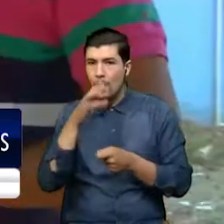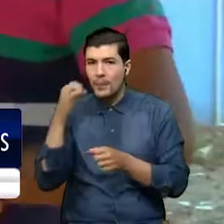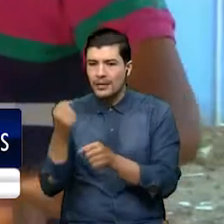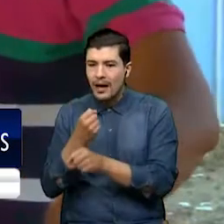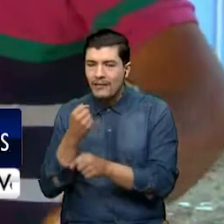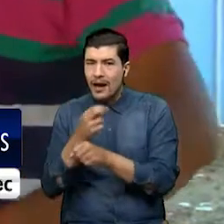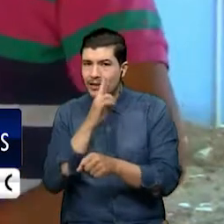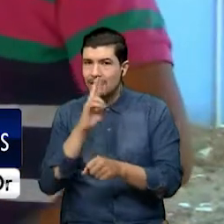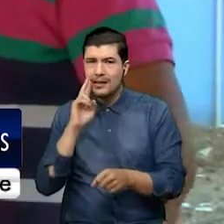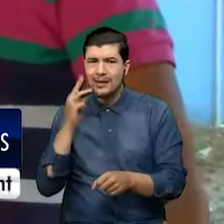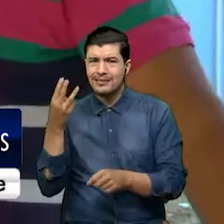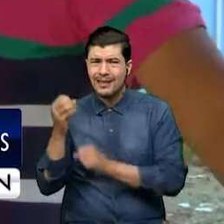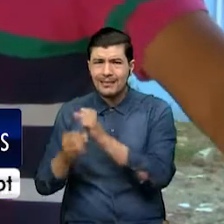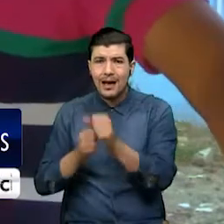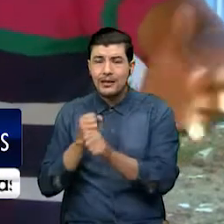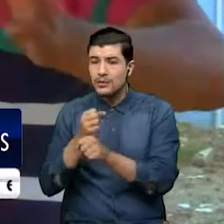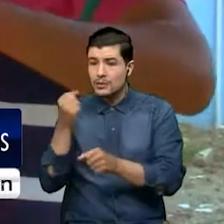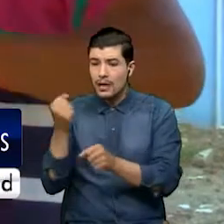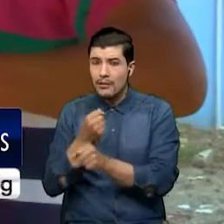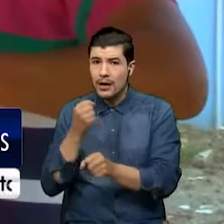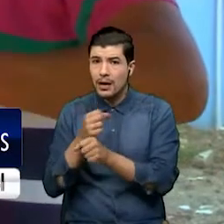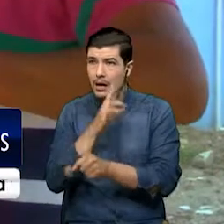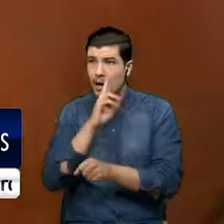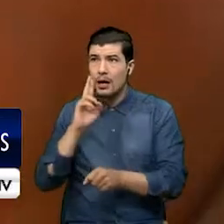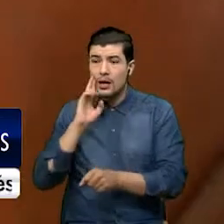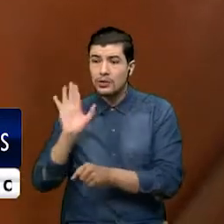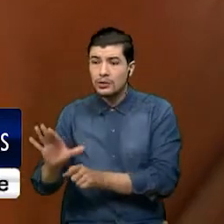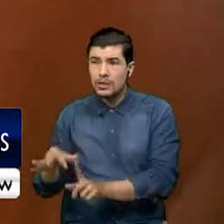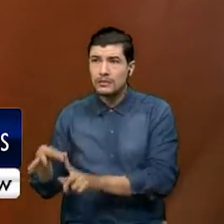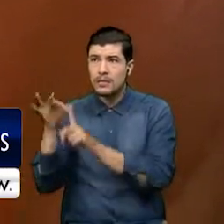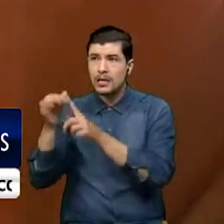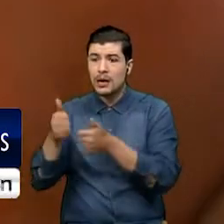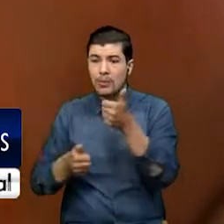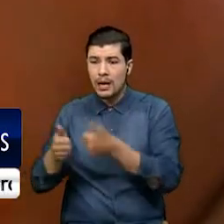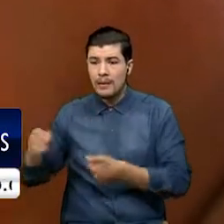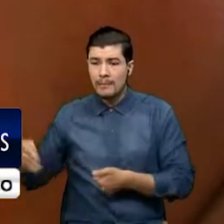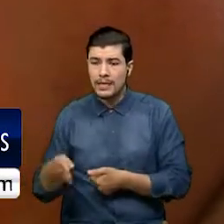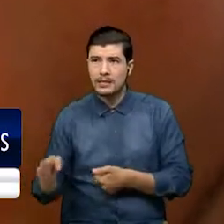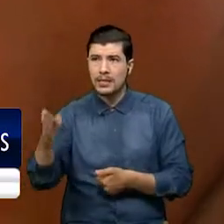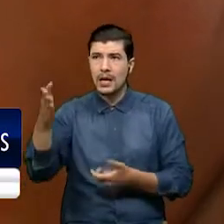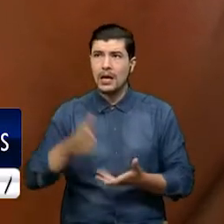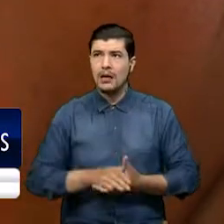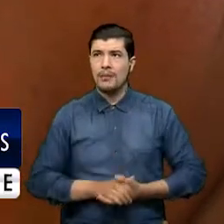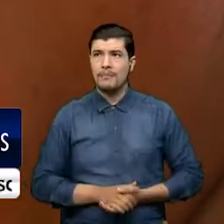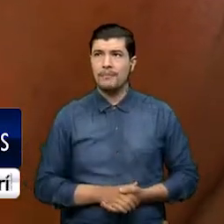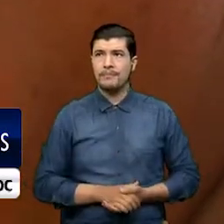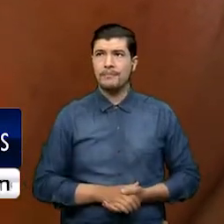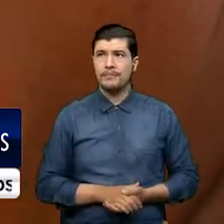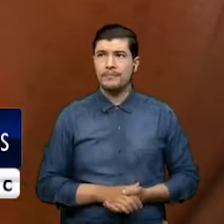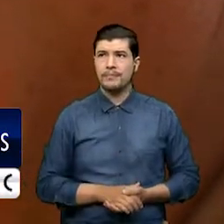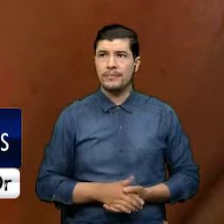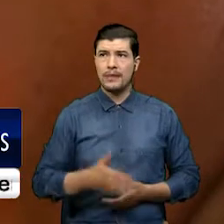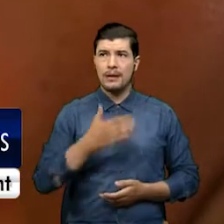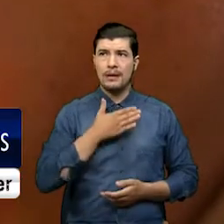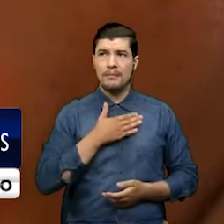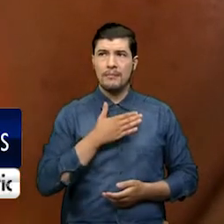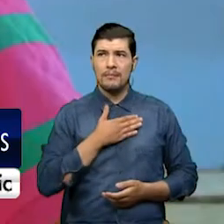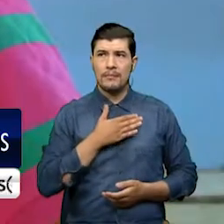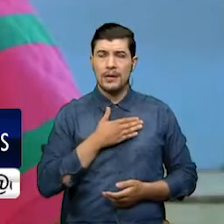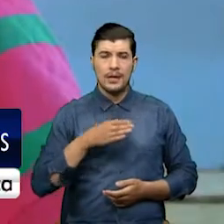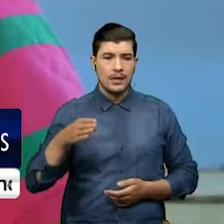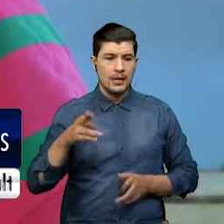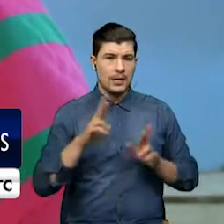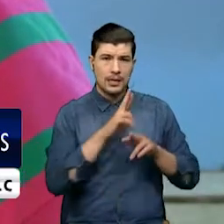de 30 años trabajando en restaurantes que tienen como especialidad el pescado en el restaurante ahorita en este momento tenemos nueve personas